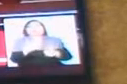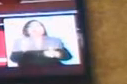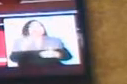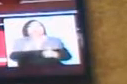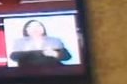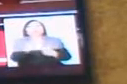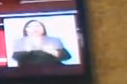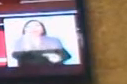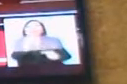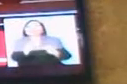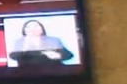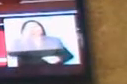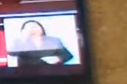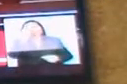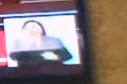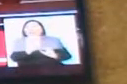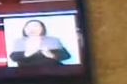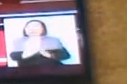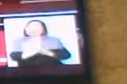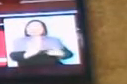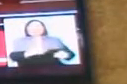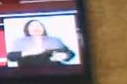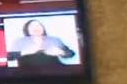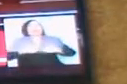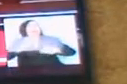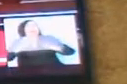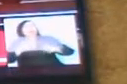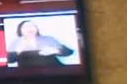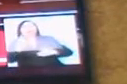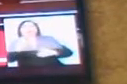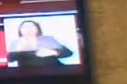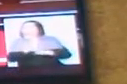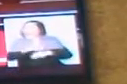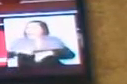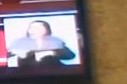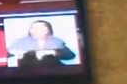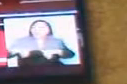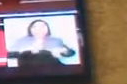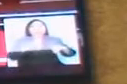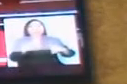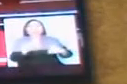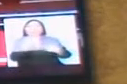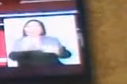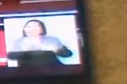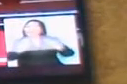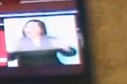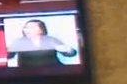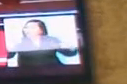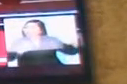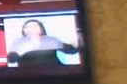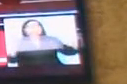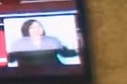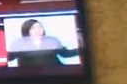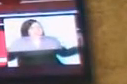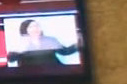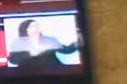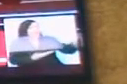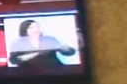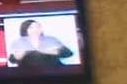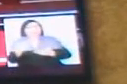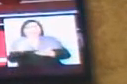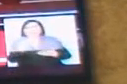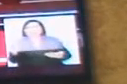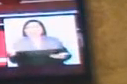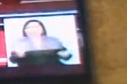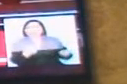todos los peruanos, sin distingo de edades y género. Por eso fomentaremos la inversión privada, la iniciativa